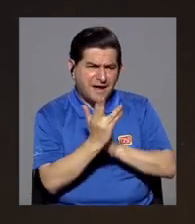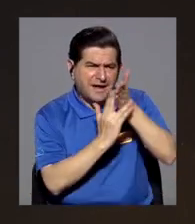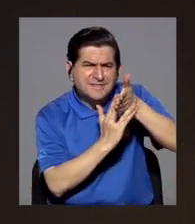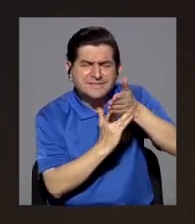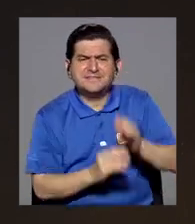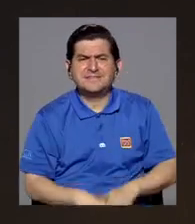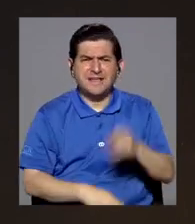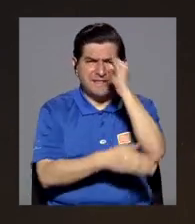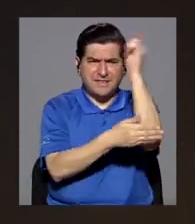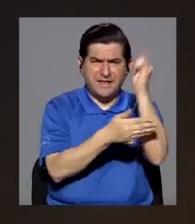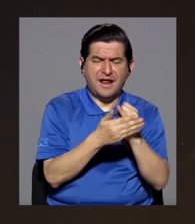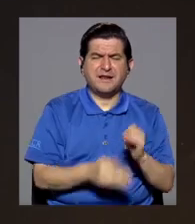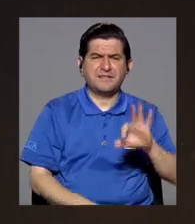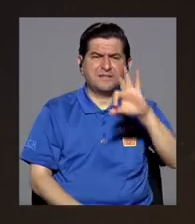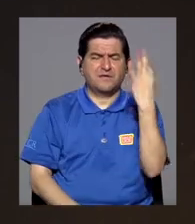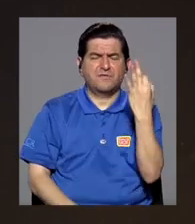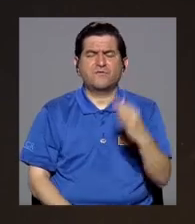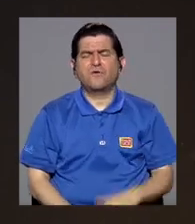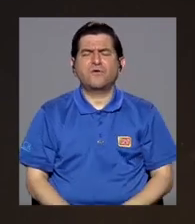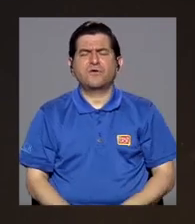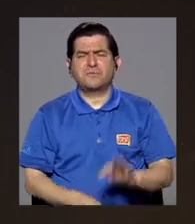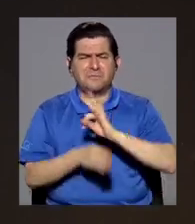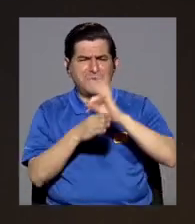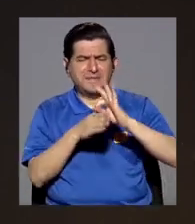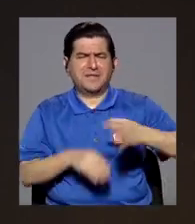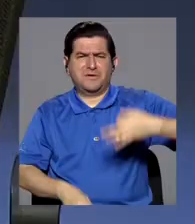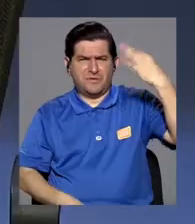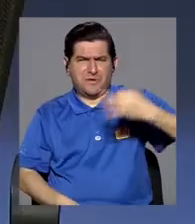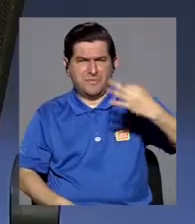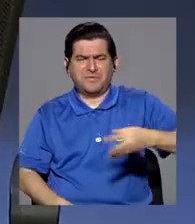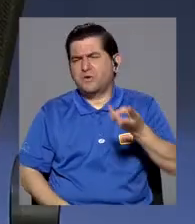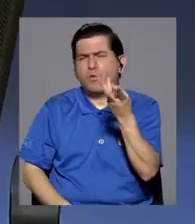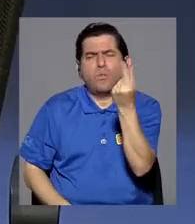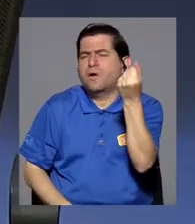arte como un recurso terapéutico formal